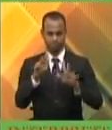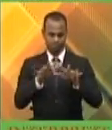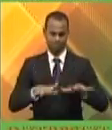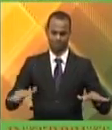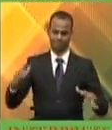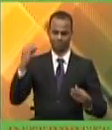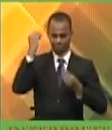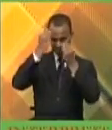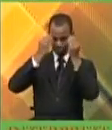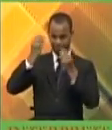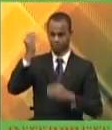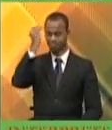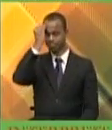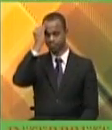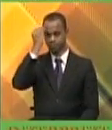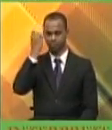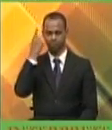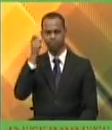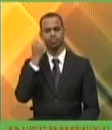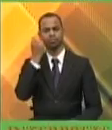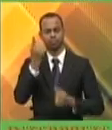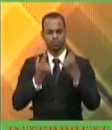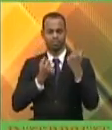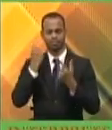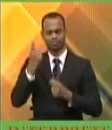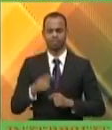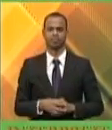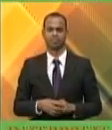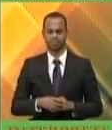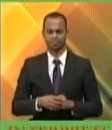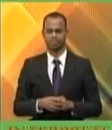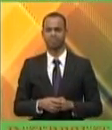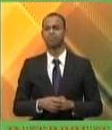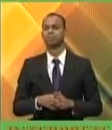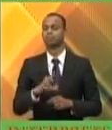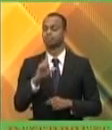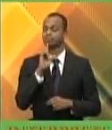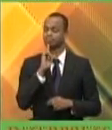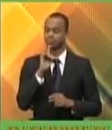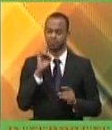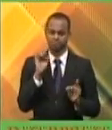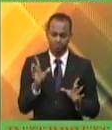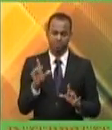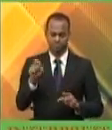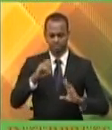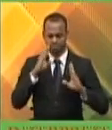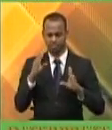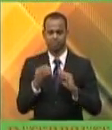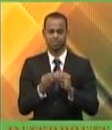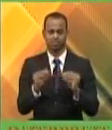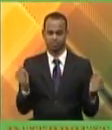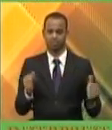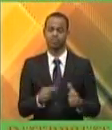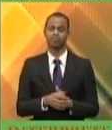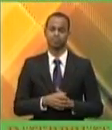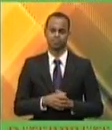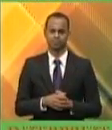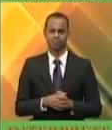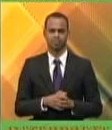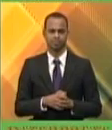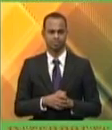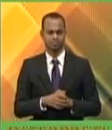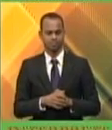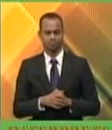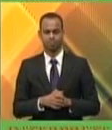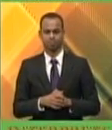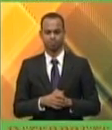comprender estos procesos es una discapacidad brutal que hay que trabajarla y sobre todo en